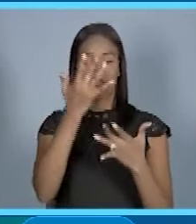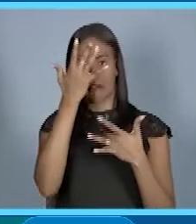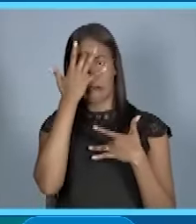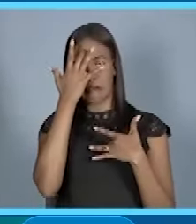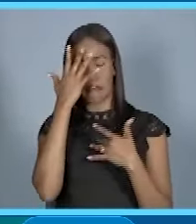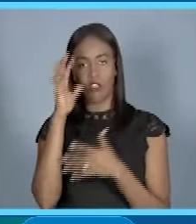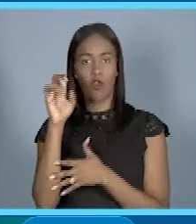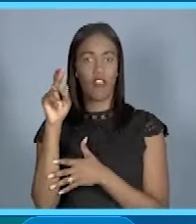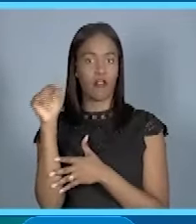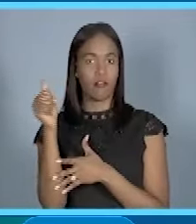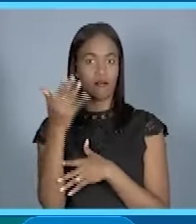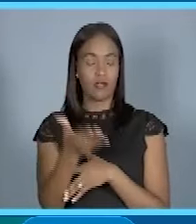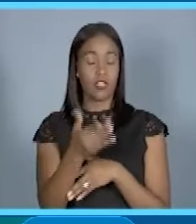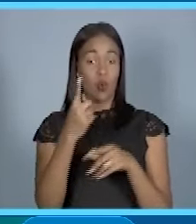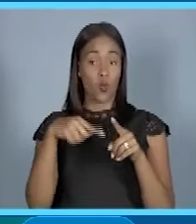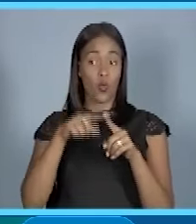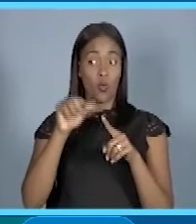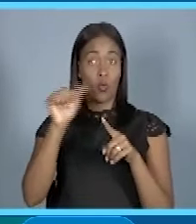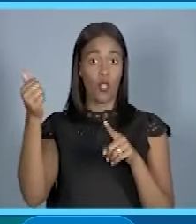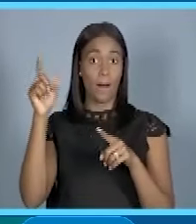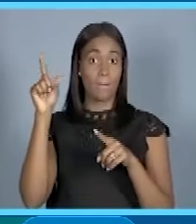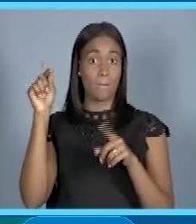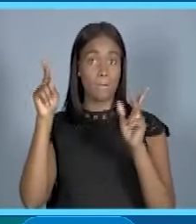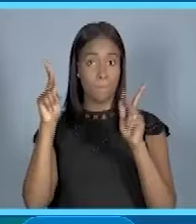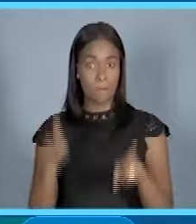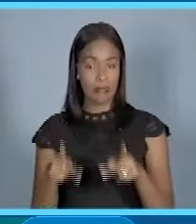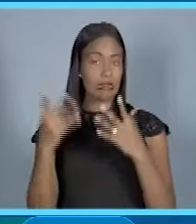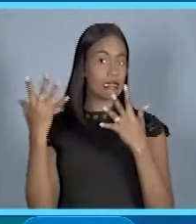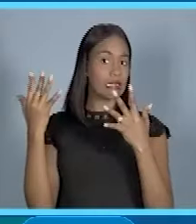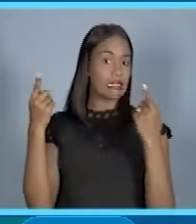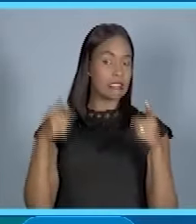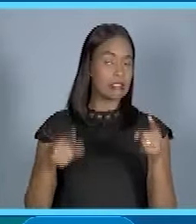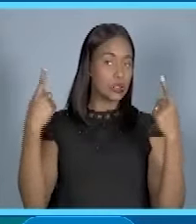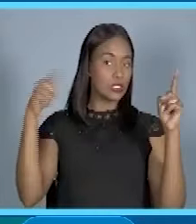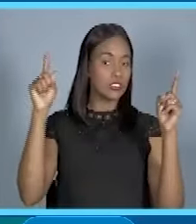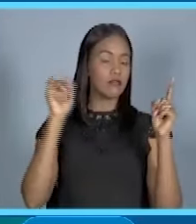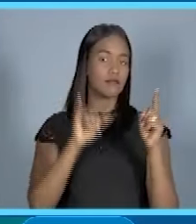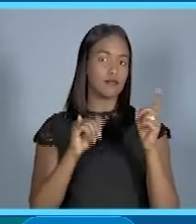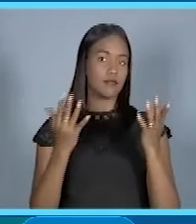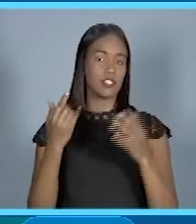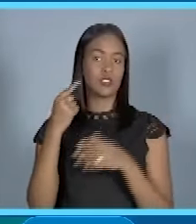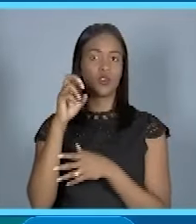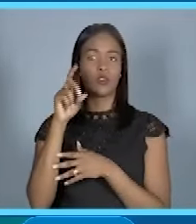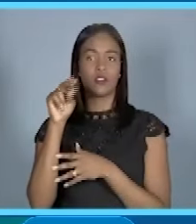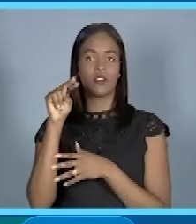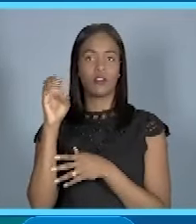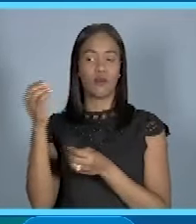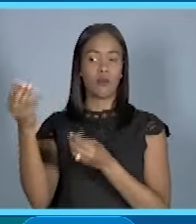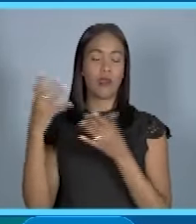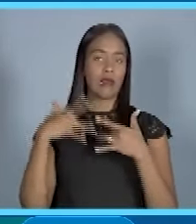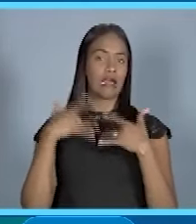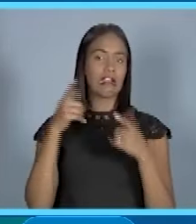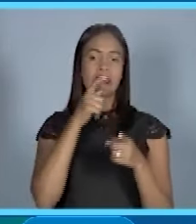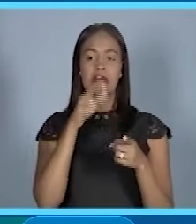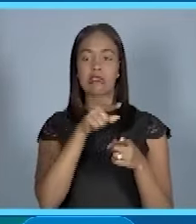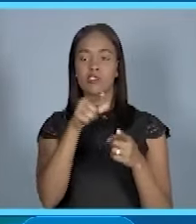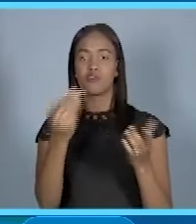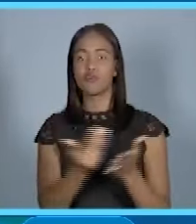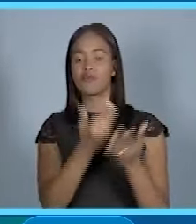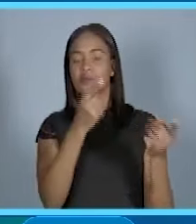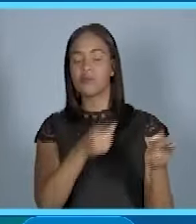de la enfermedad bacteriana, mientras otros 20 pacientes esperan resultados del laboratorio. Yoconda Paulino nos cuenta quiénes son esos